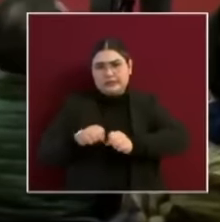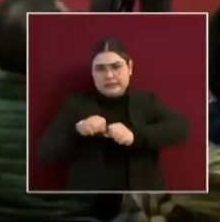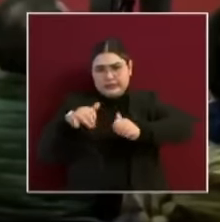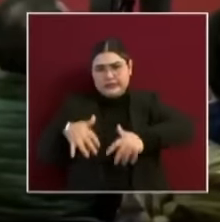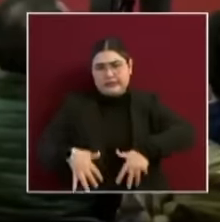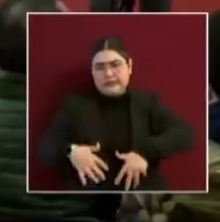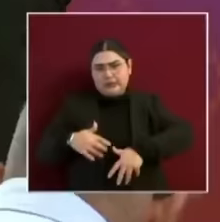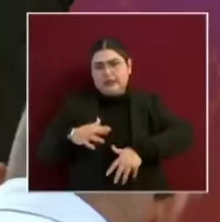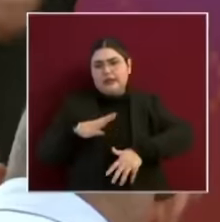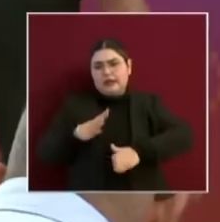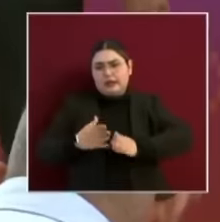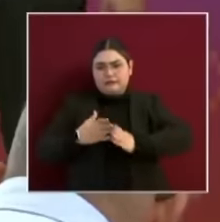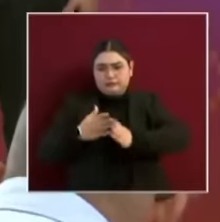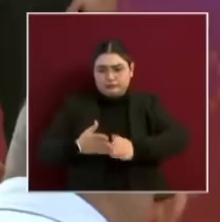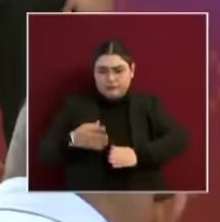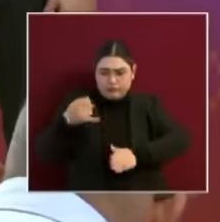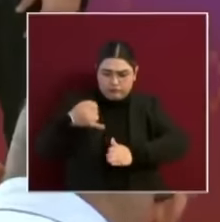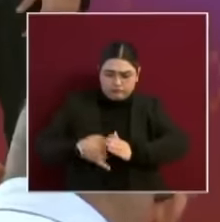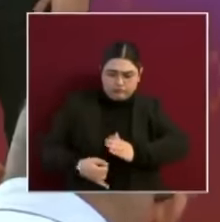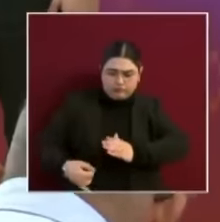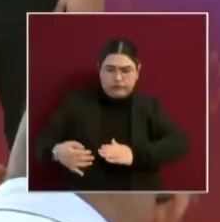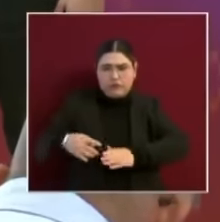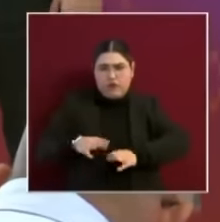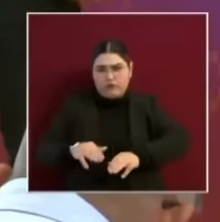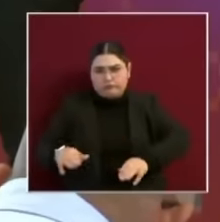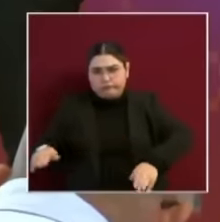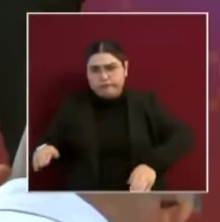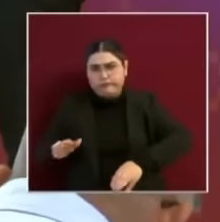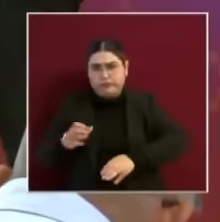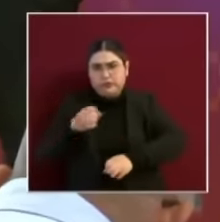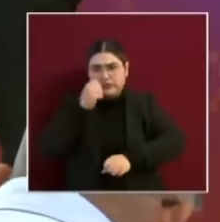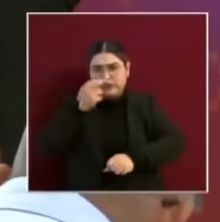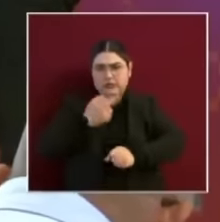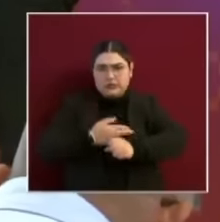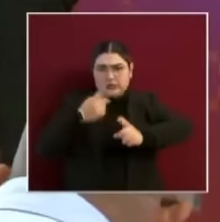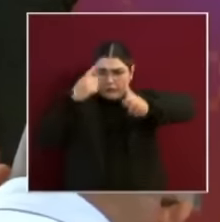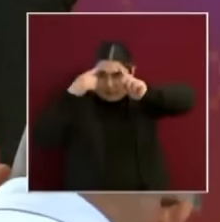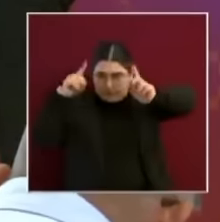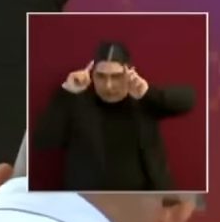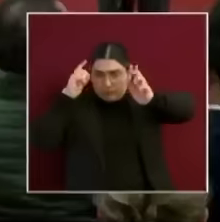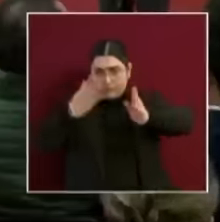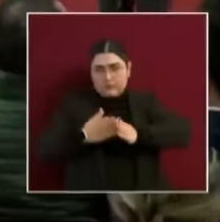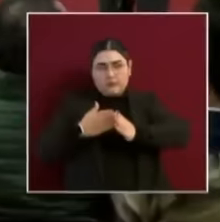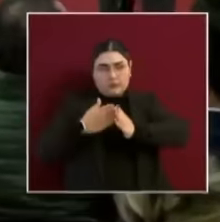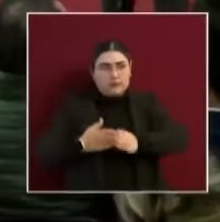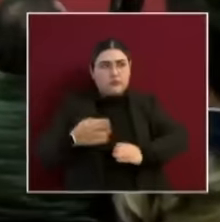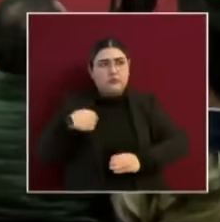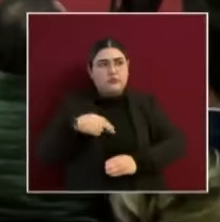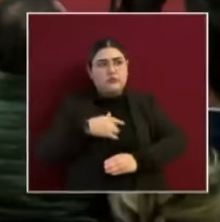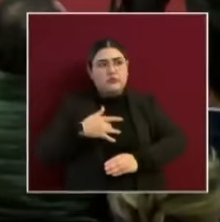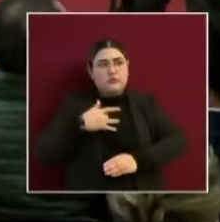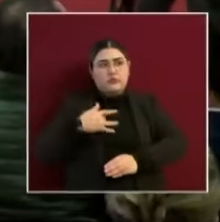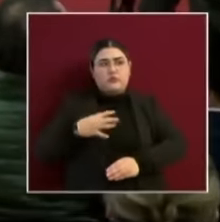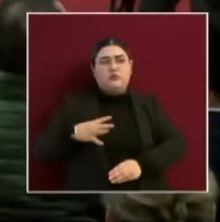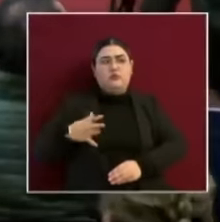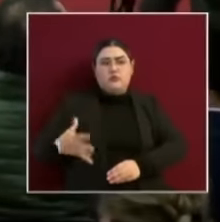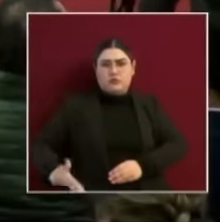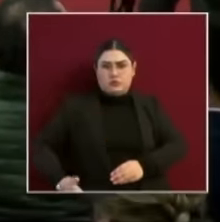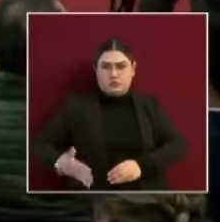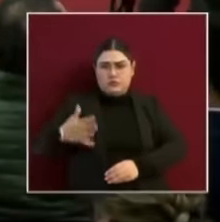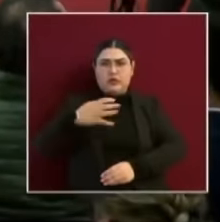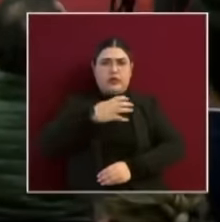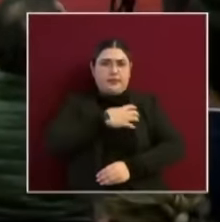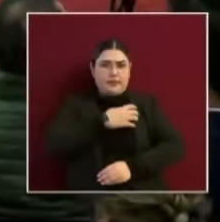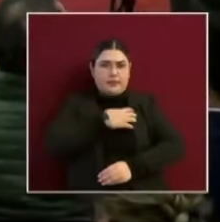Artificial de la Secretaría de Marina. Nos honra mucho, capitán, su presencia, y